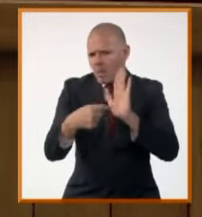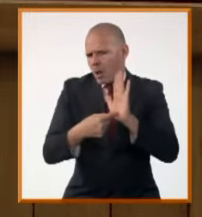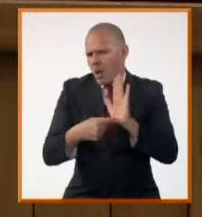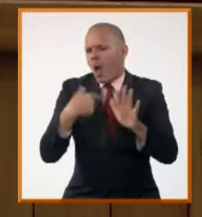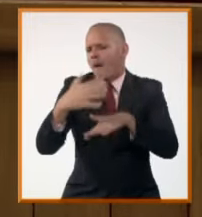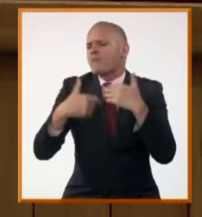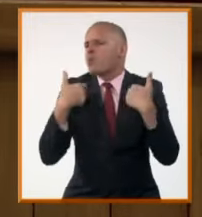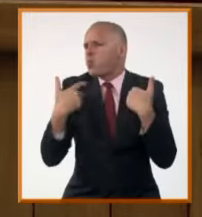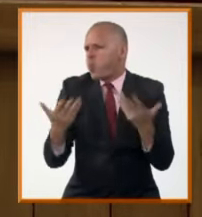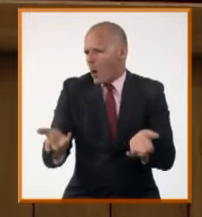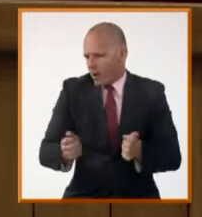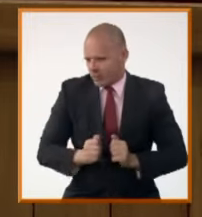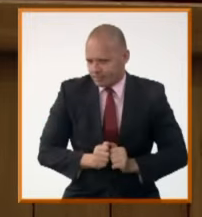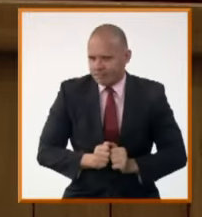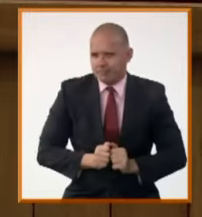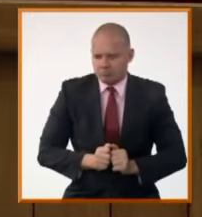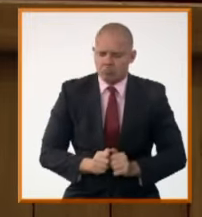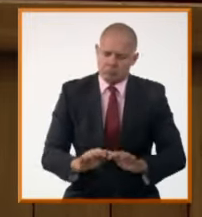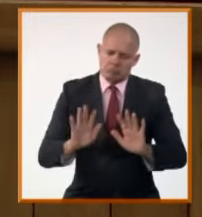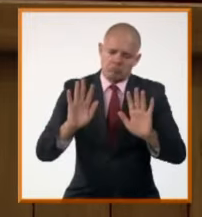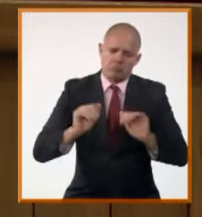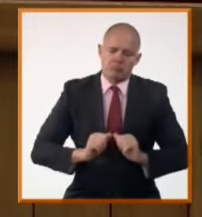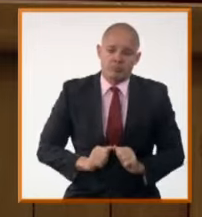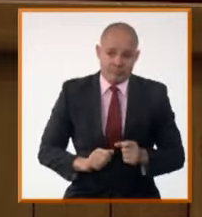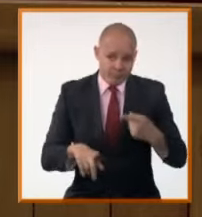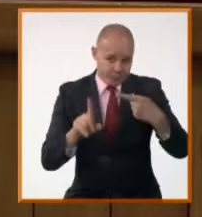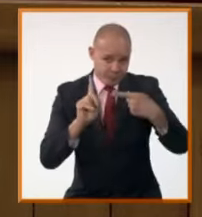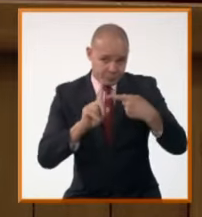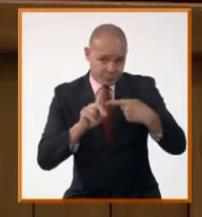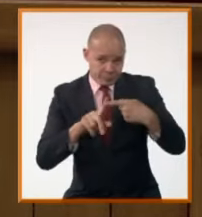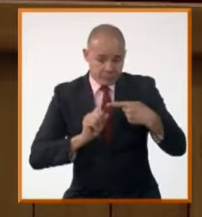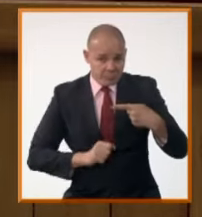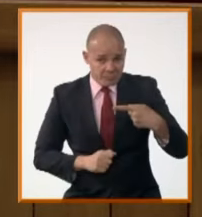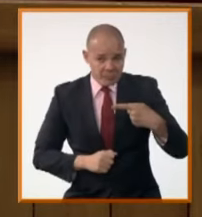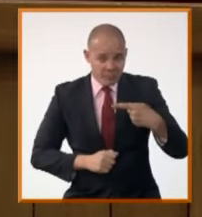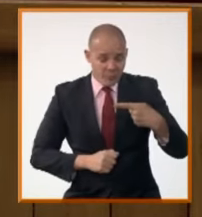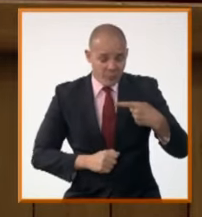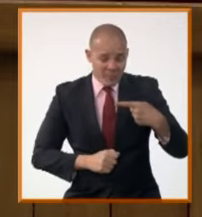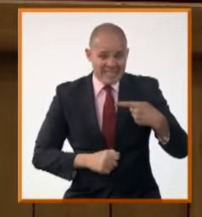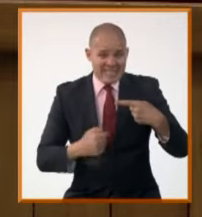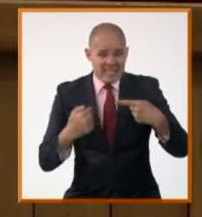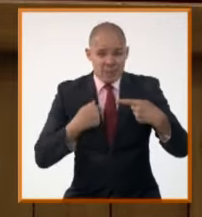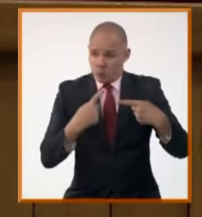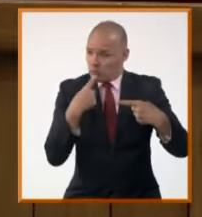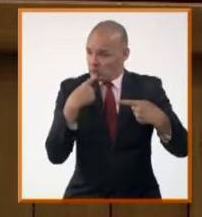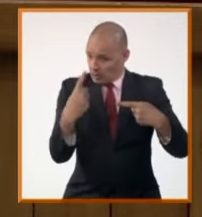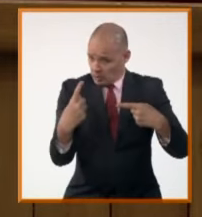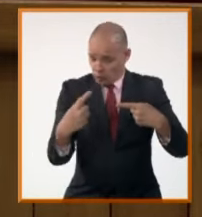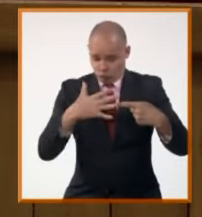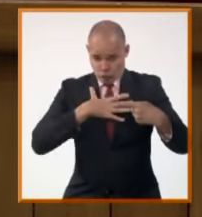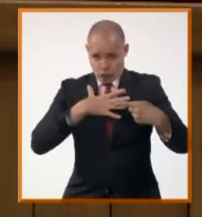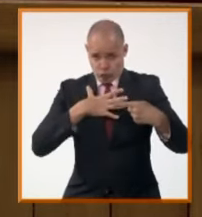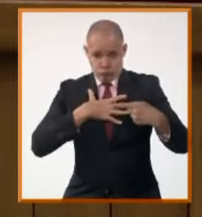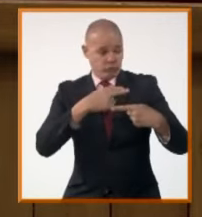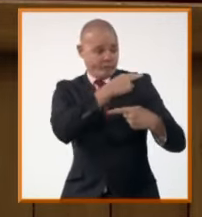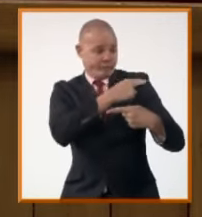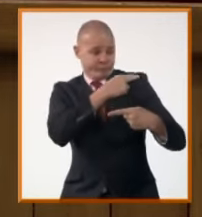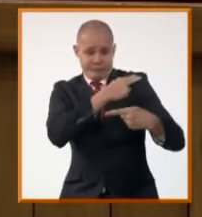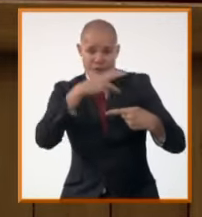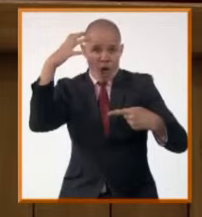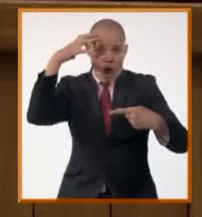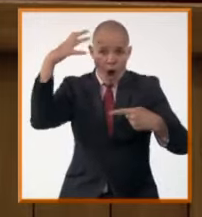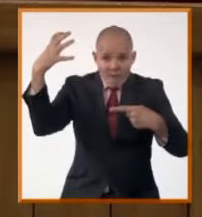ustedes compartirán conmigo. En primer lugar, reconocer desde el gobierno central, desde los